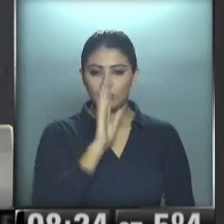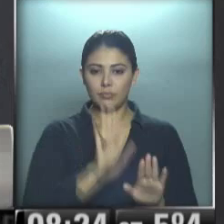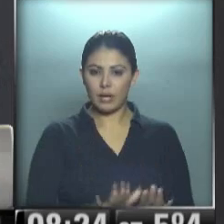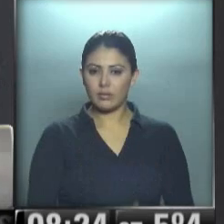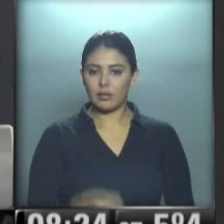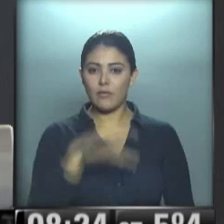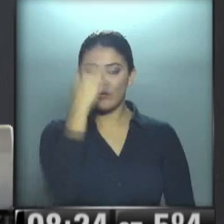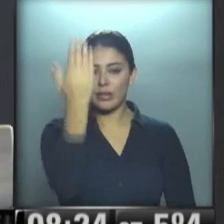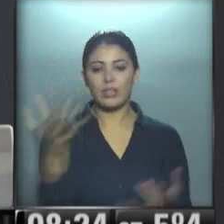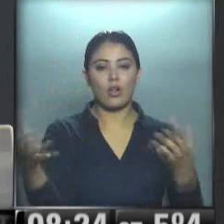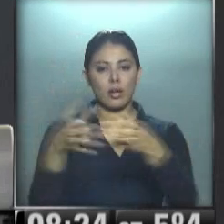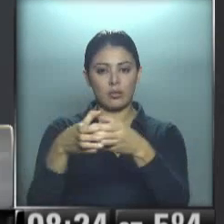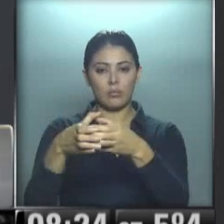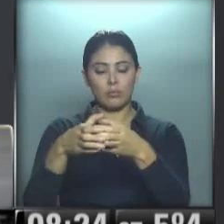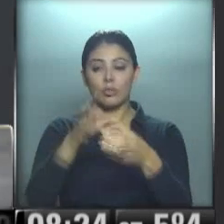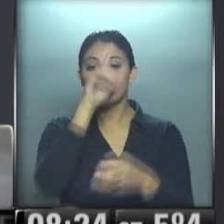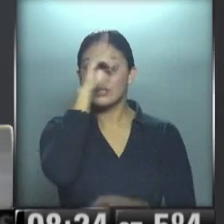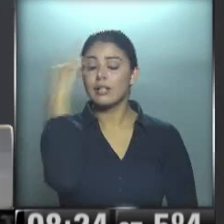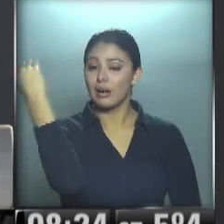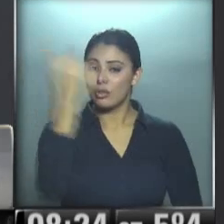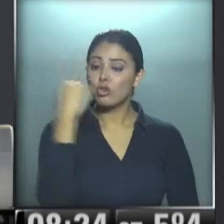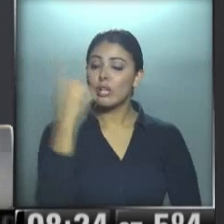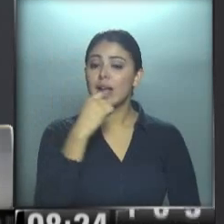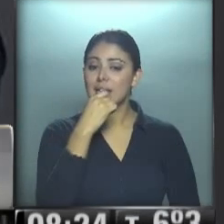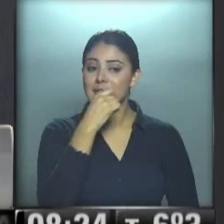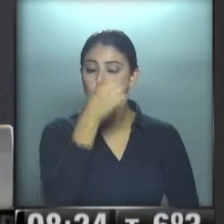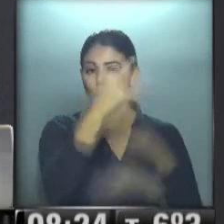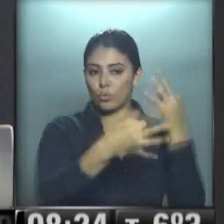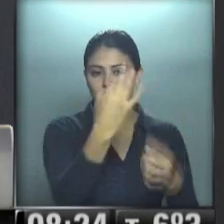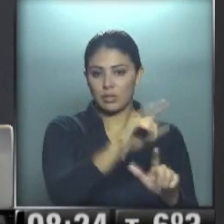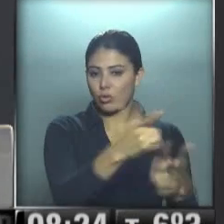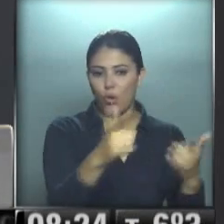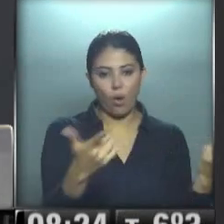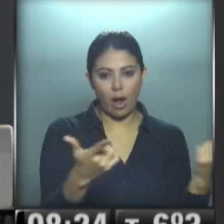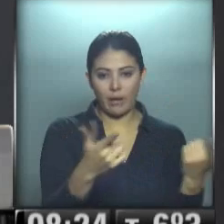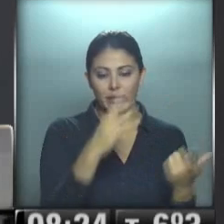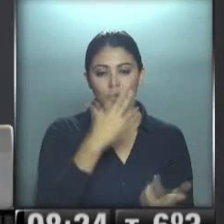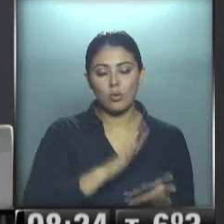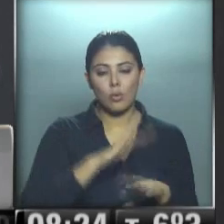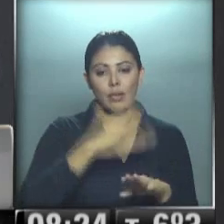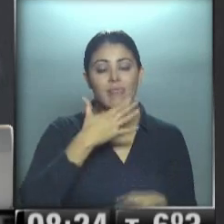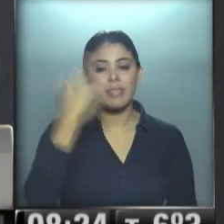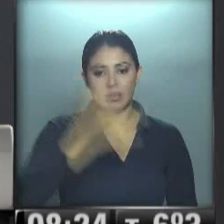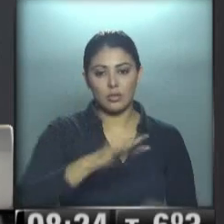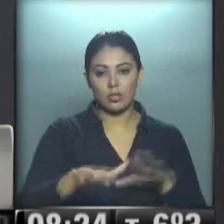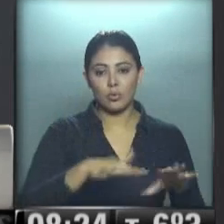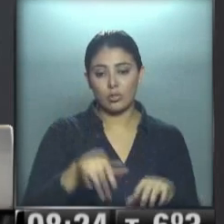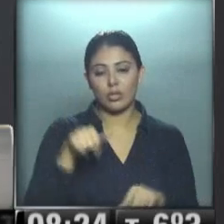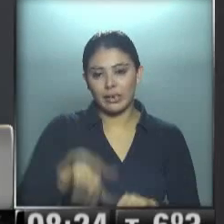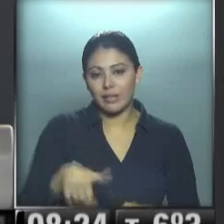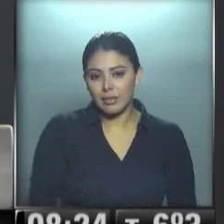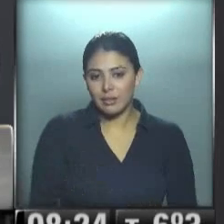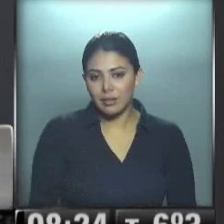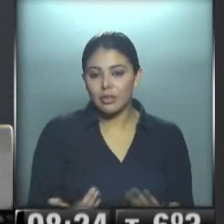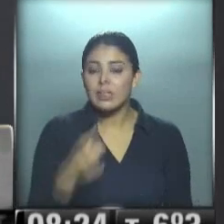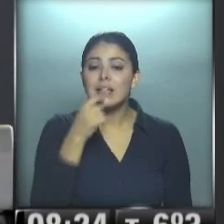organismos internacionales en virtud de la injusticia de esta medida y de la situación en la cual está en